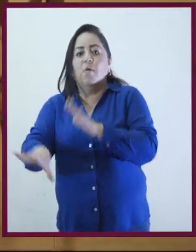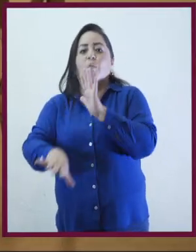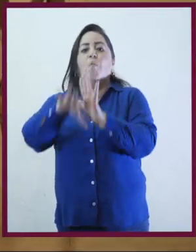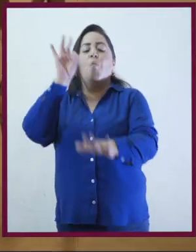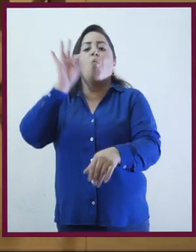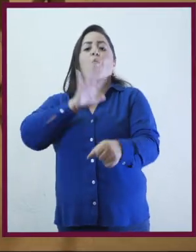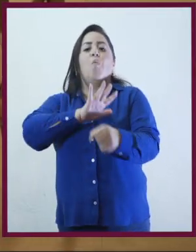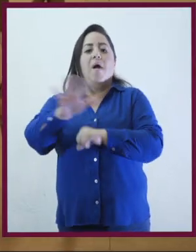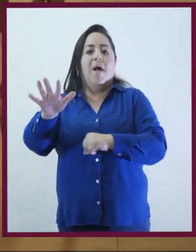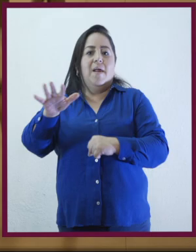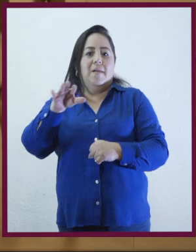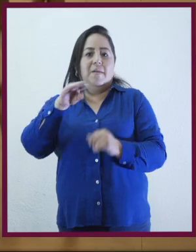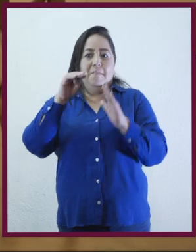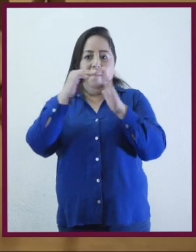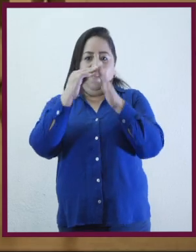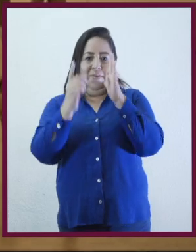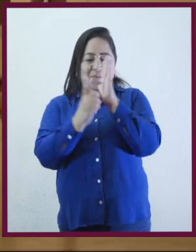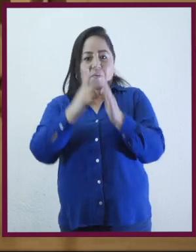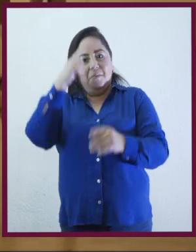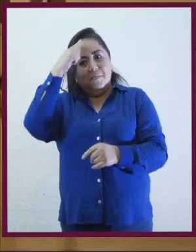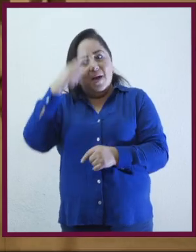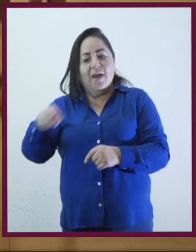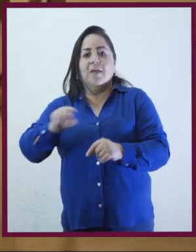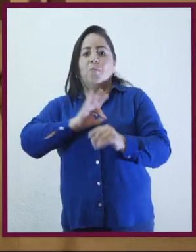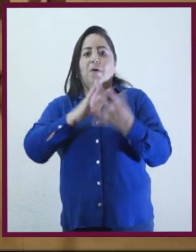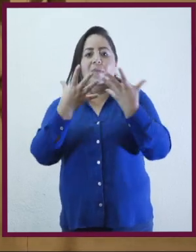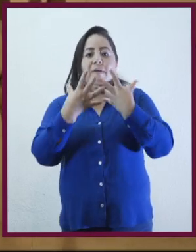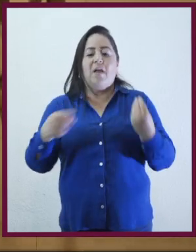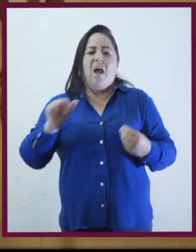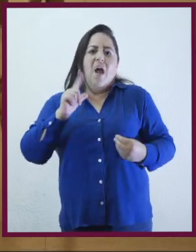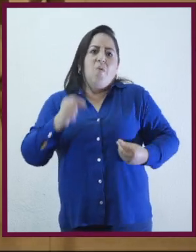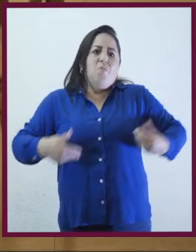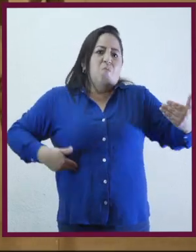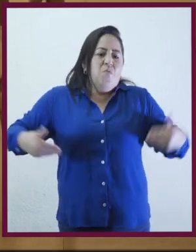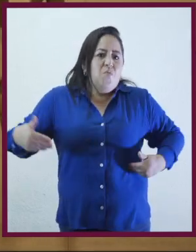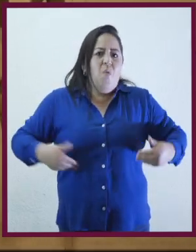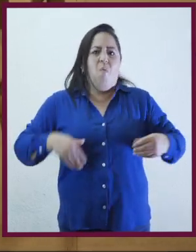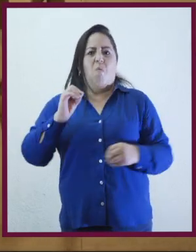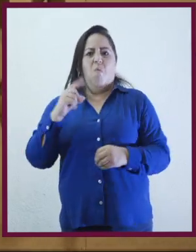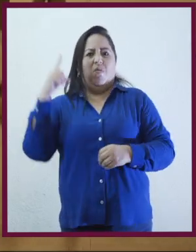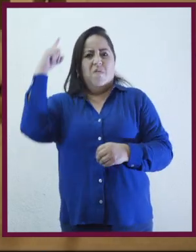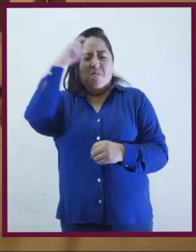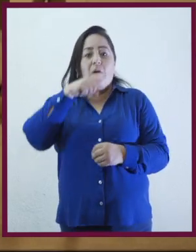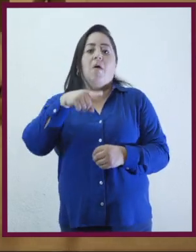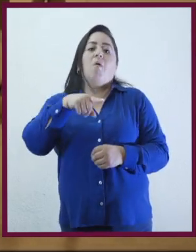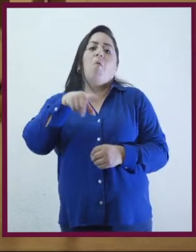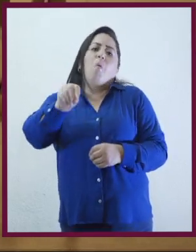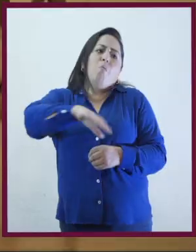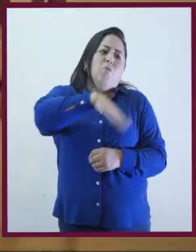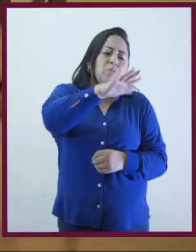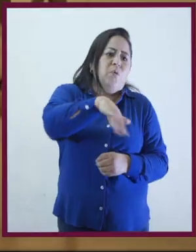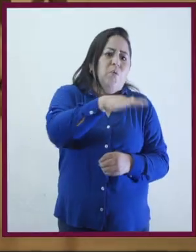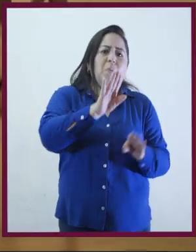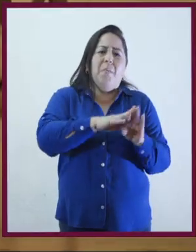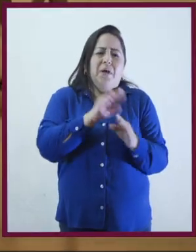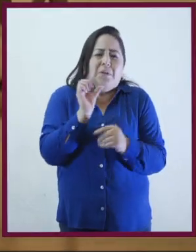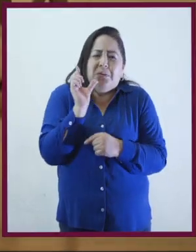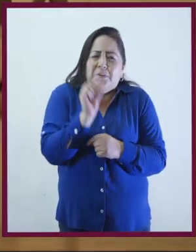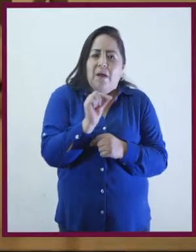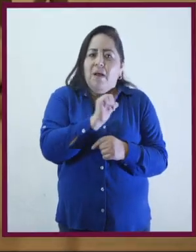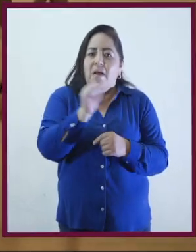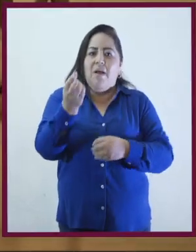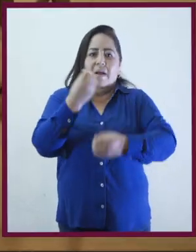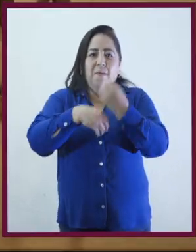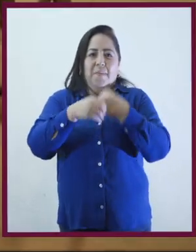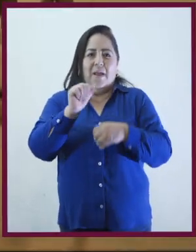encuentre el método, el camino para solucionar sus molestias y conflictos, ya sea buscando fragmentos mínimos en obras